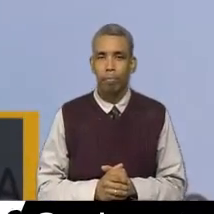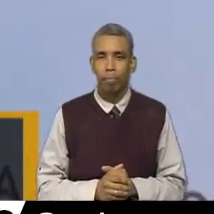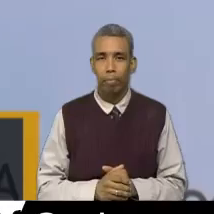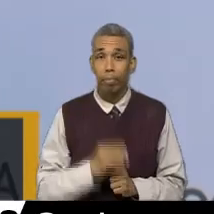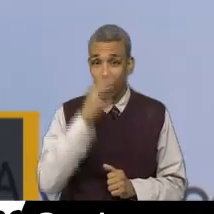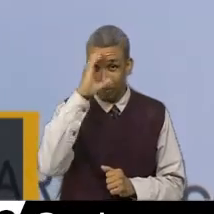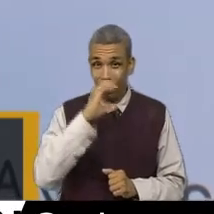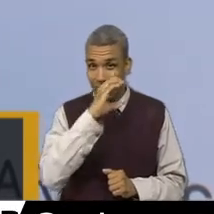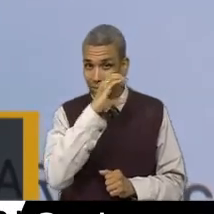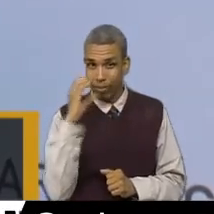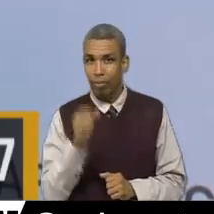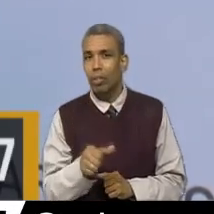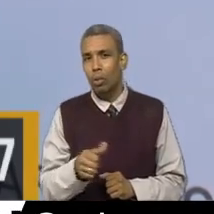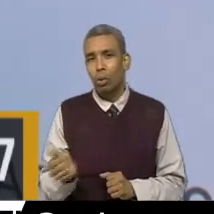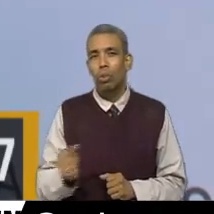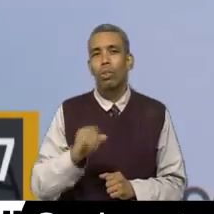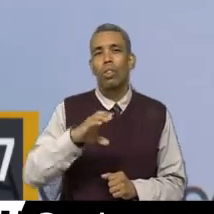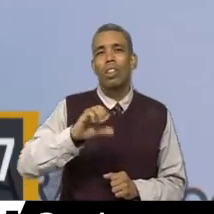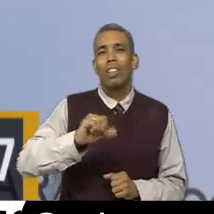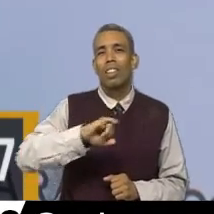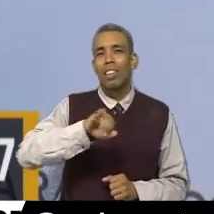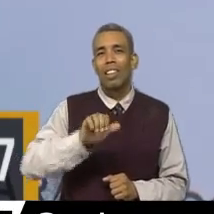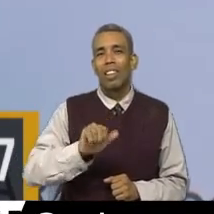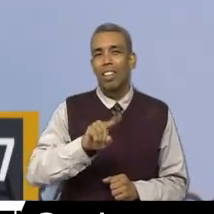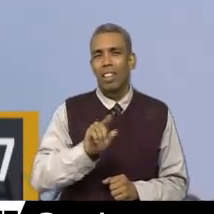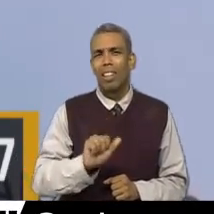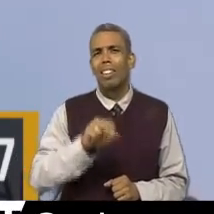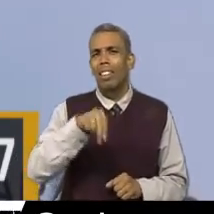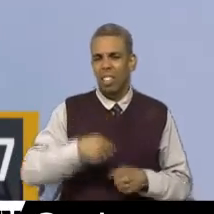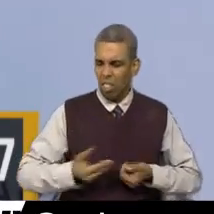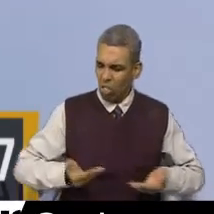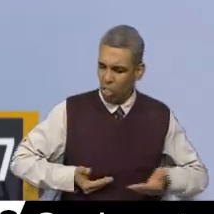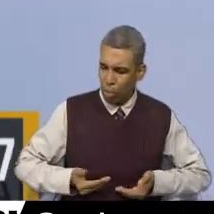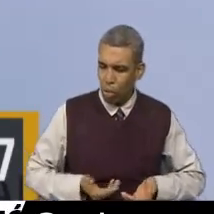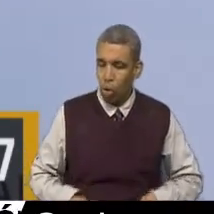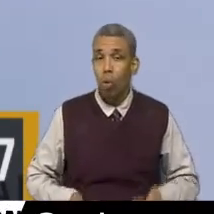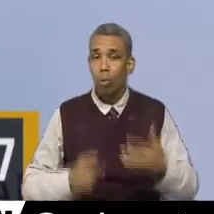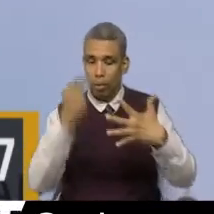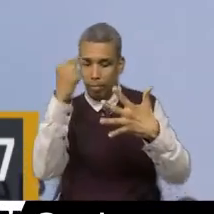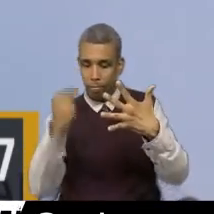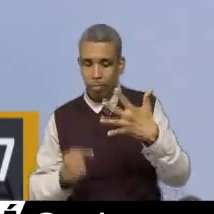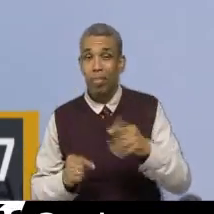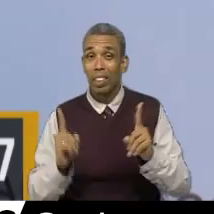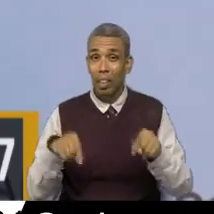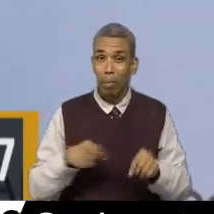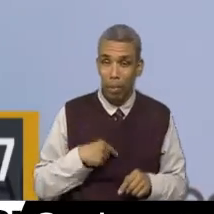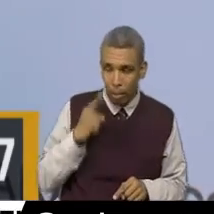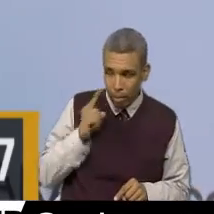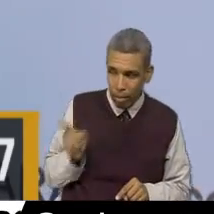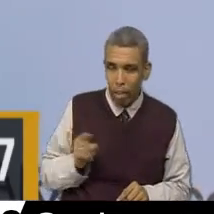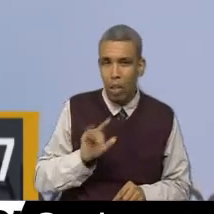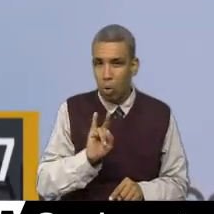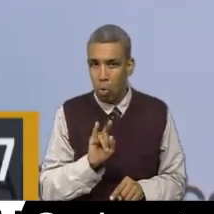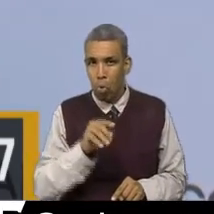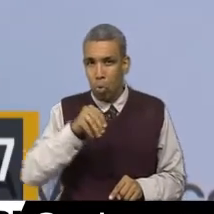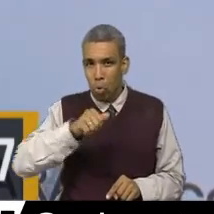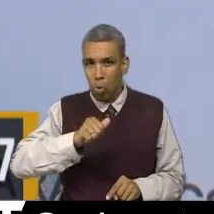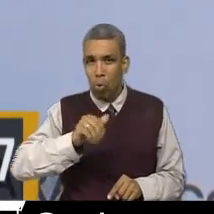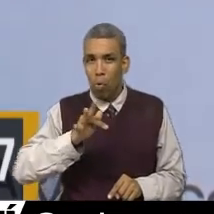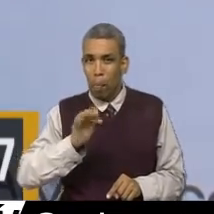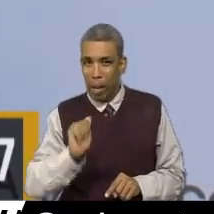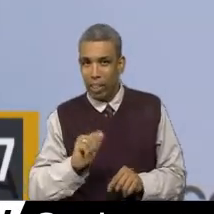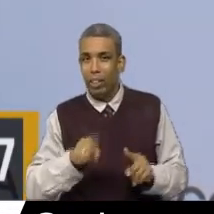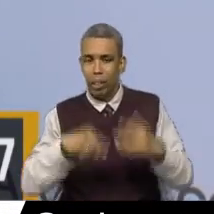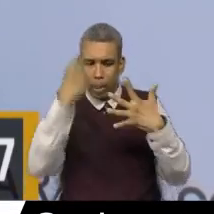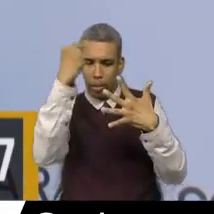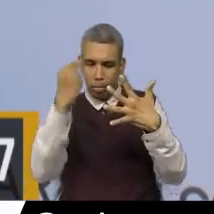bolsas de empleo. Pueden conocer también los servicios que presta UMATA, que está acá también presente. Y